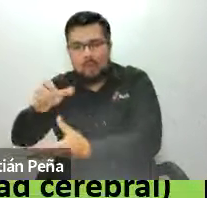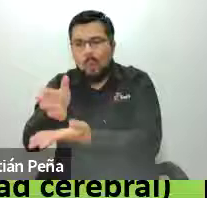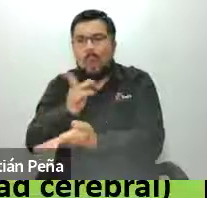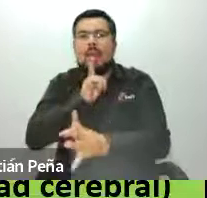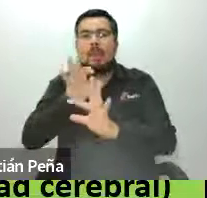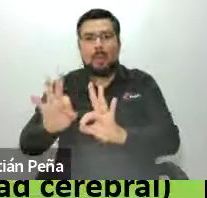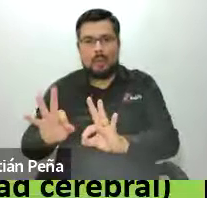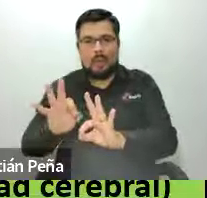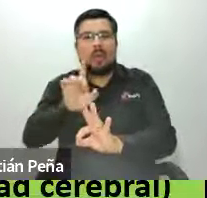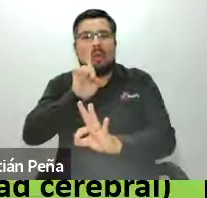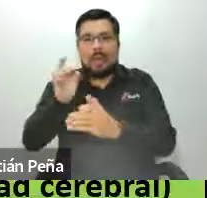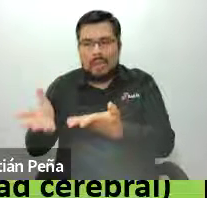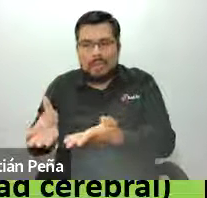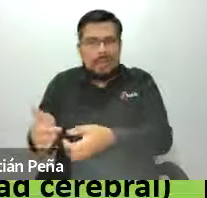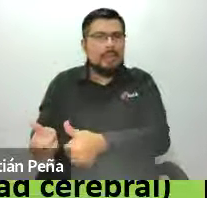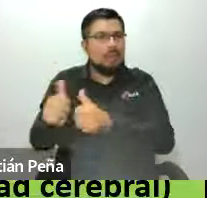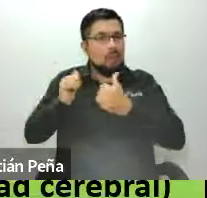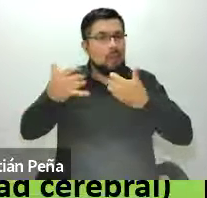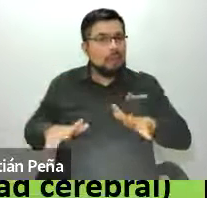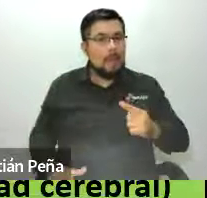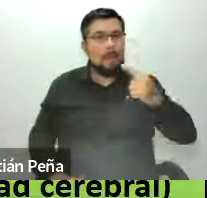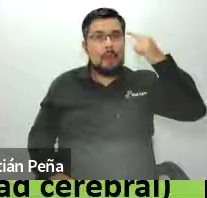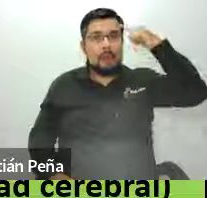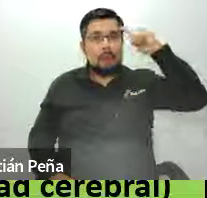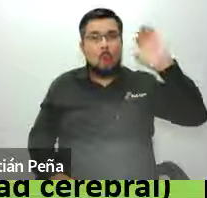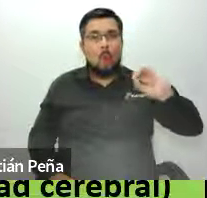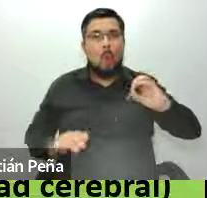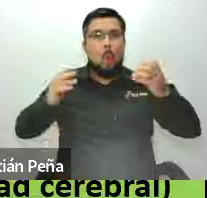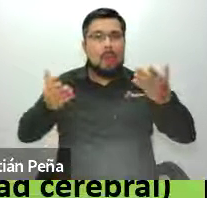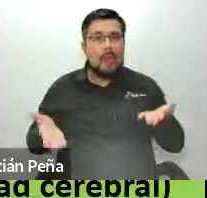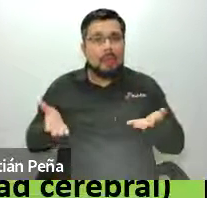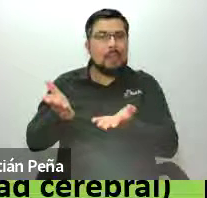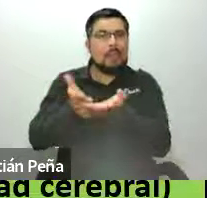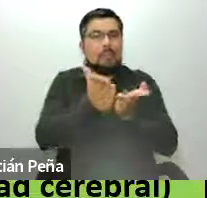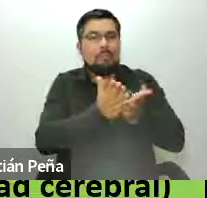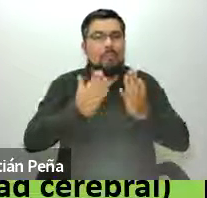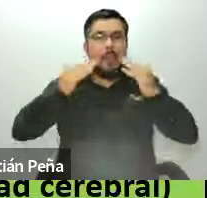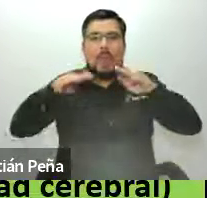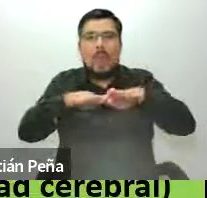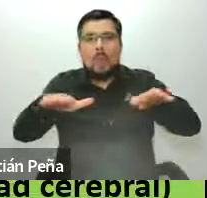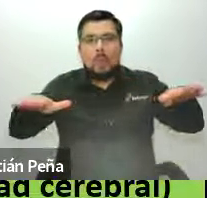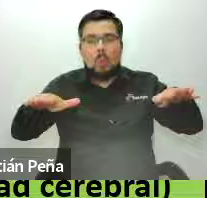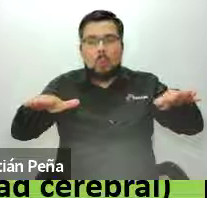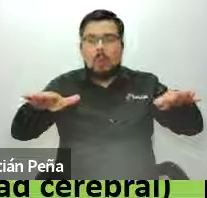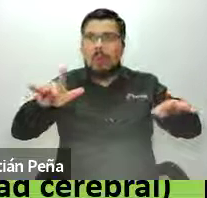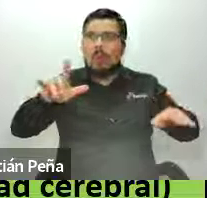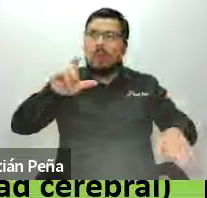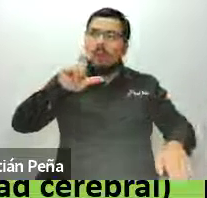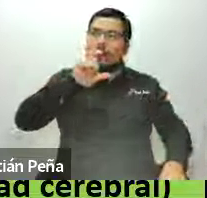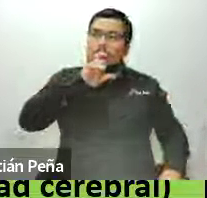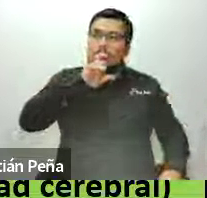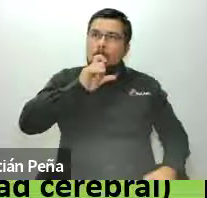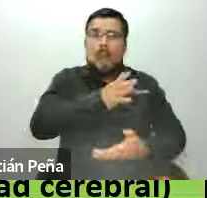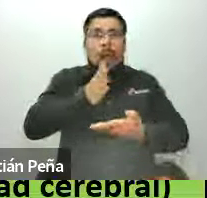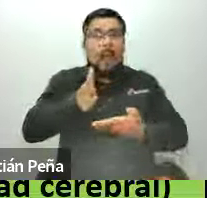ya habíamos pensado, o estos estudiantes que en realidad uno tiene hasta incluso, ¿no? Habíamos escuchado